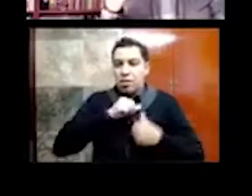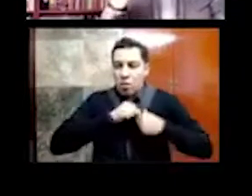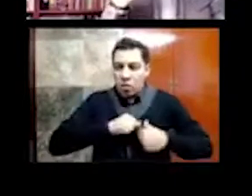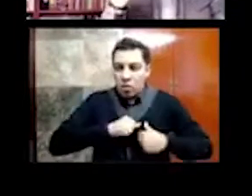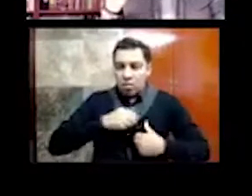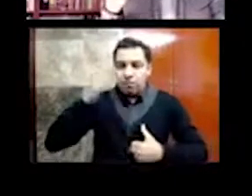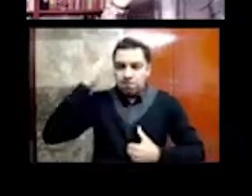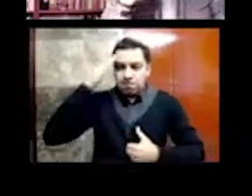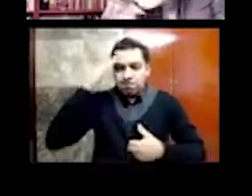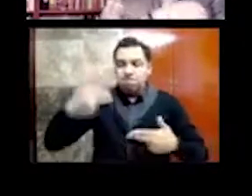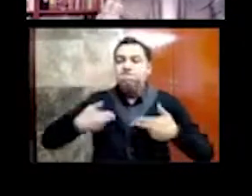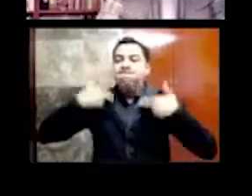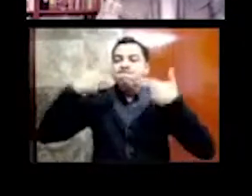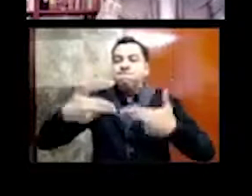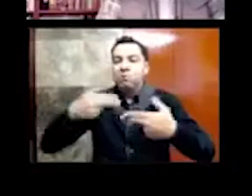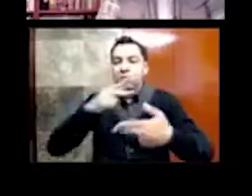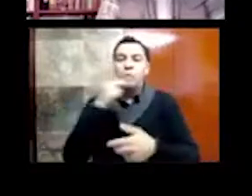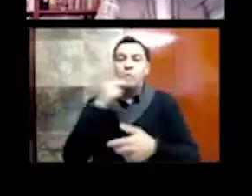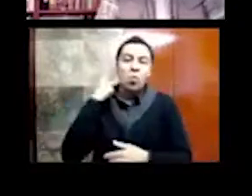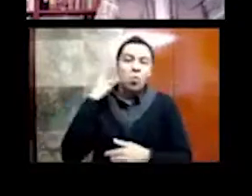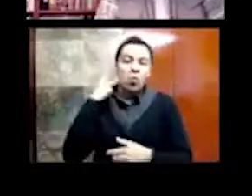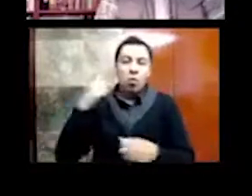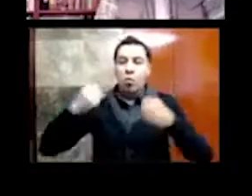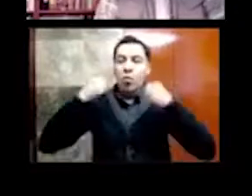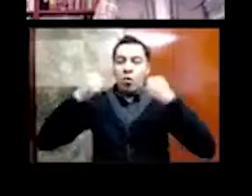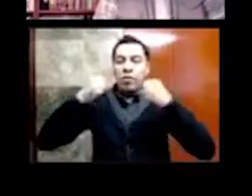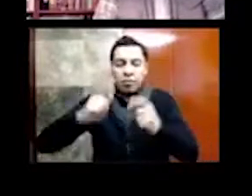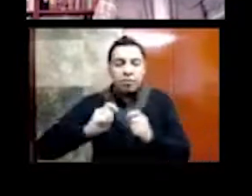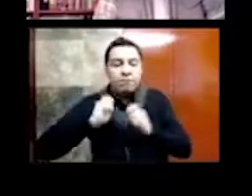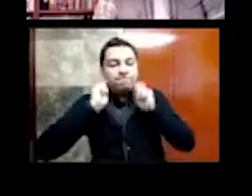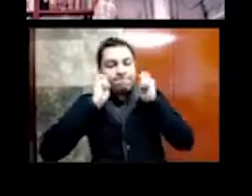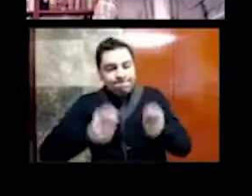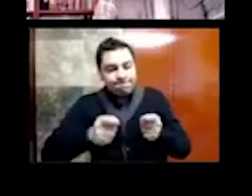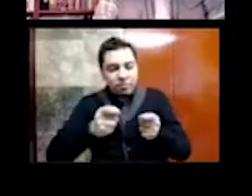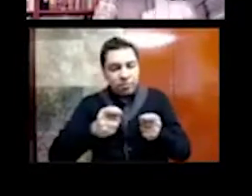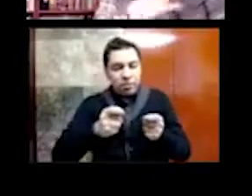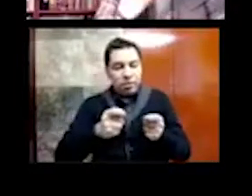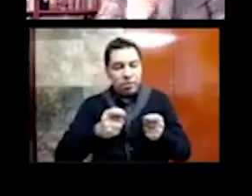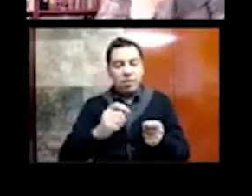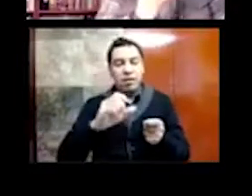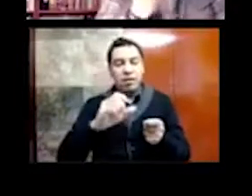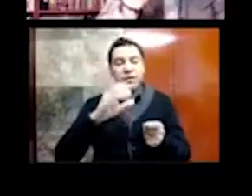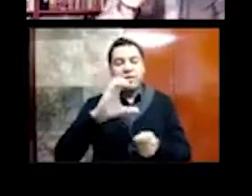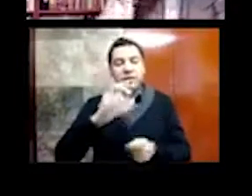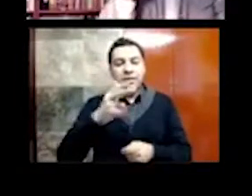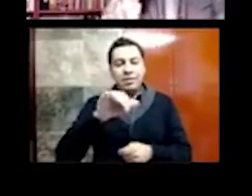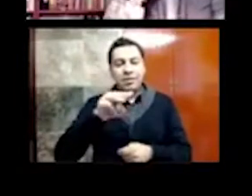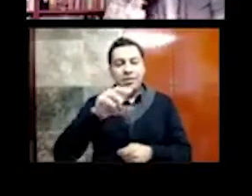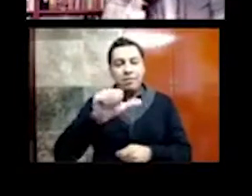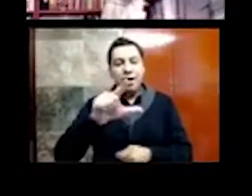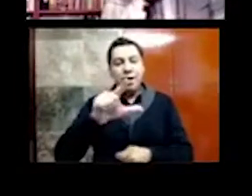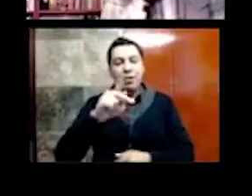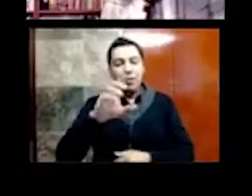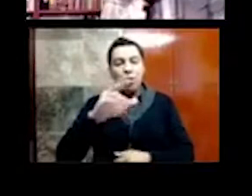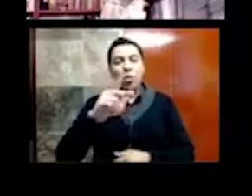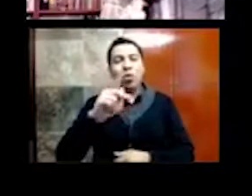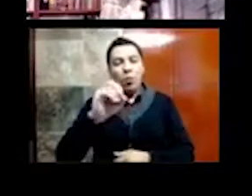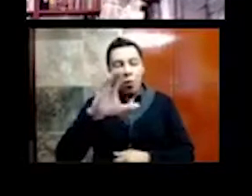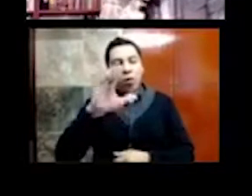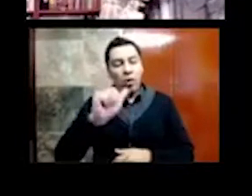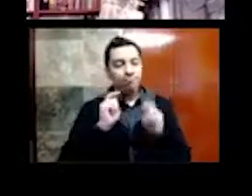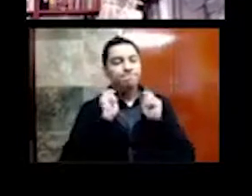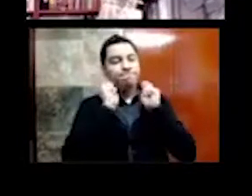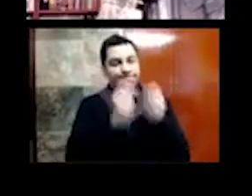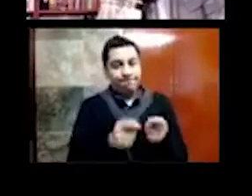su muerte al señor Chimalpopoca, espejo humeante. Este